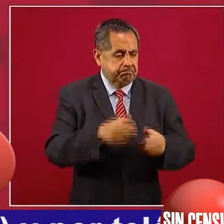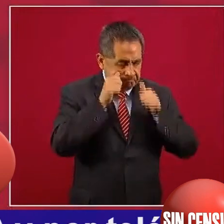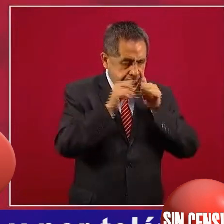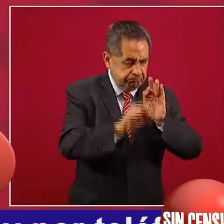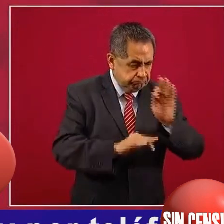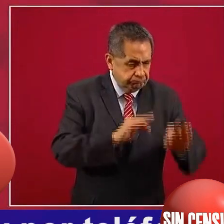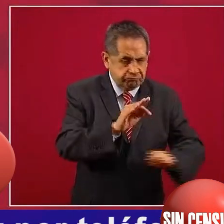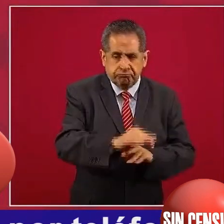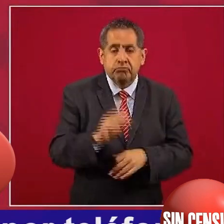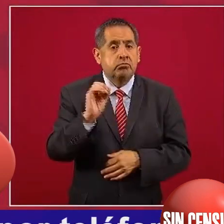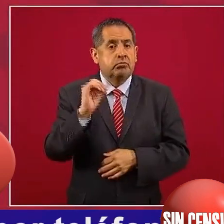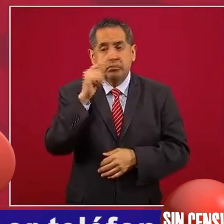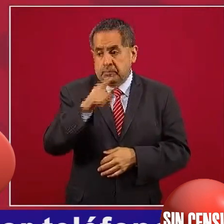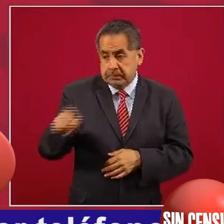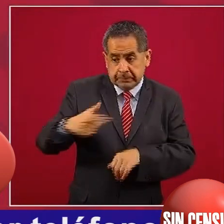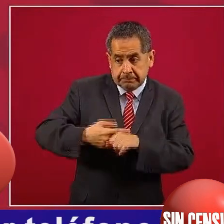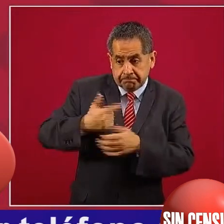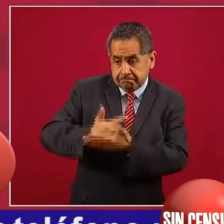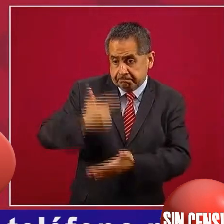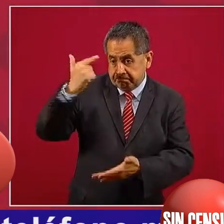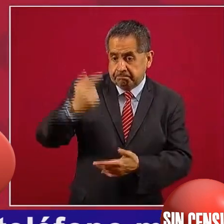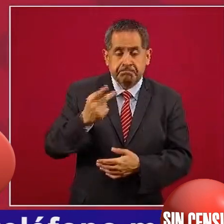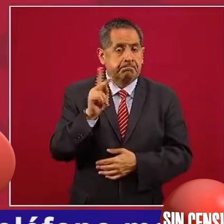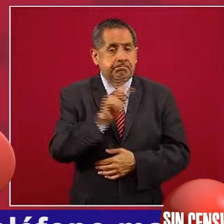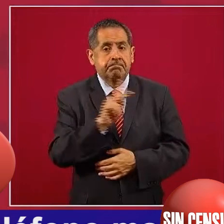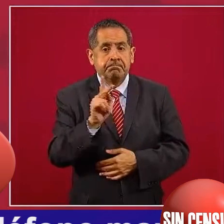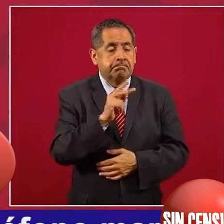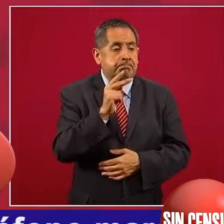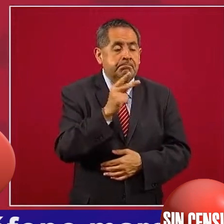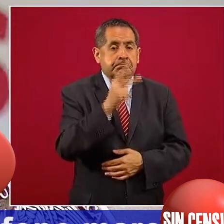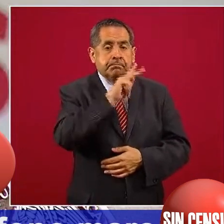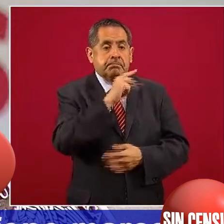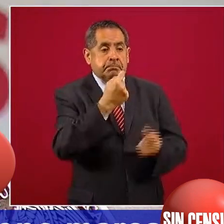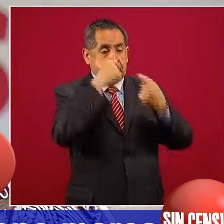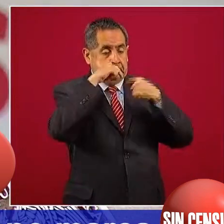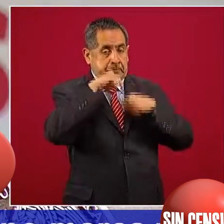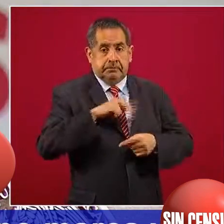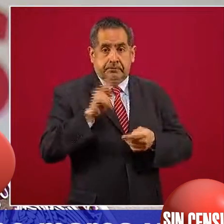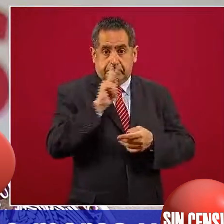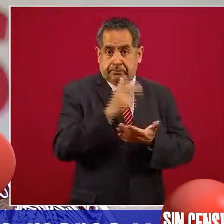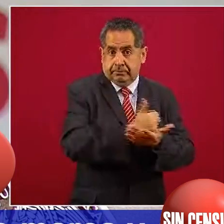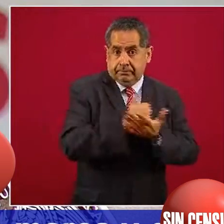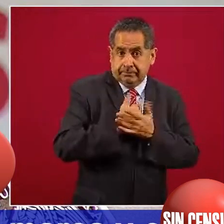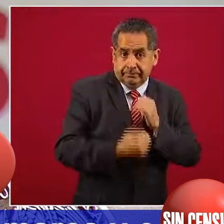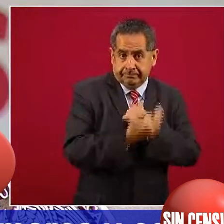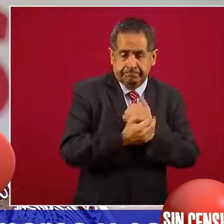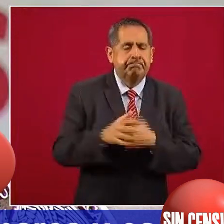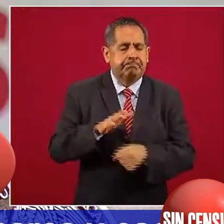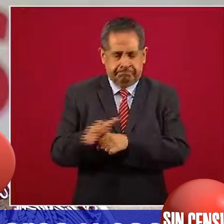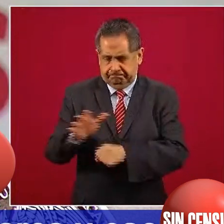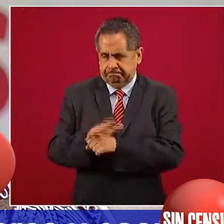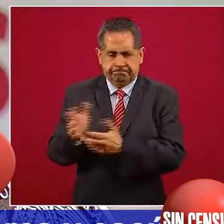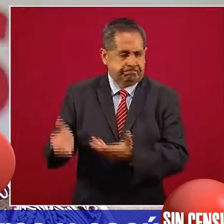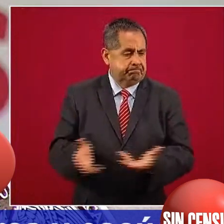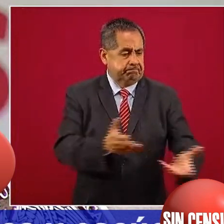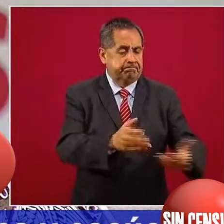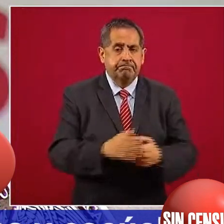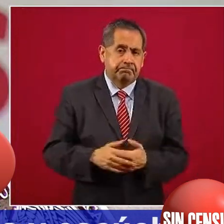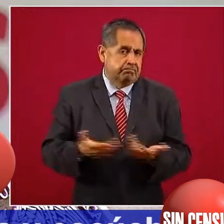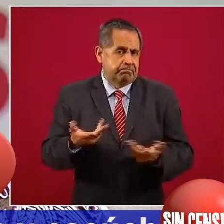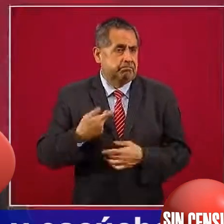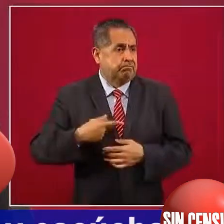un equipo que lo atienda y sin los especialistas.